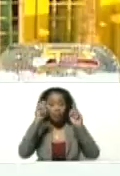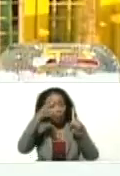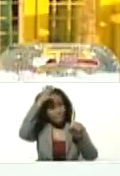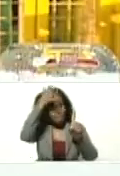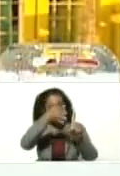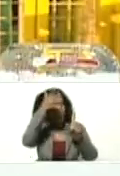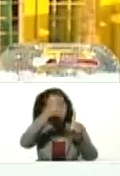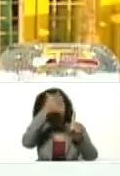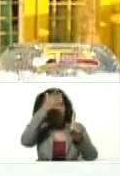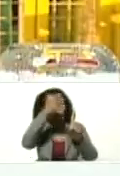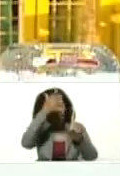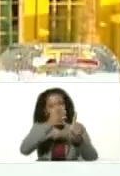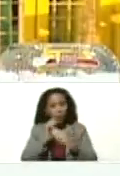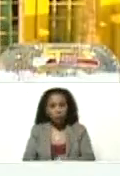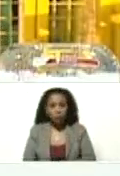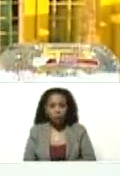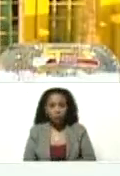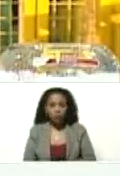formación